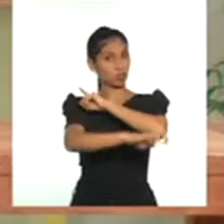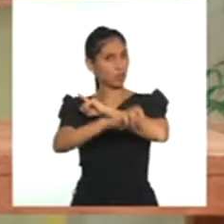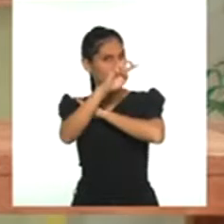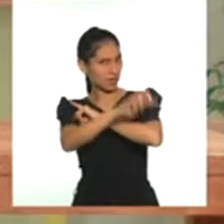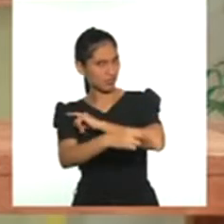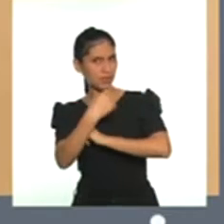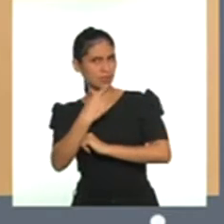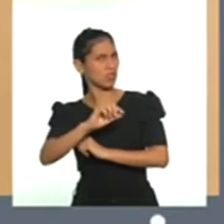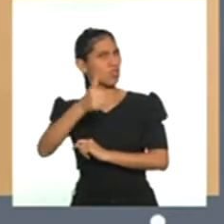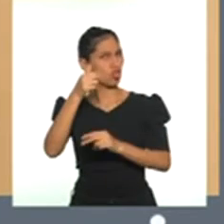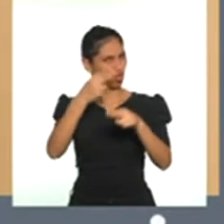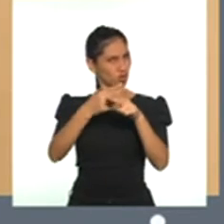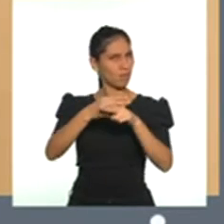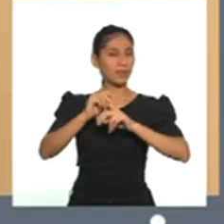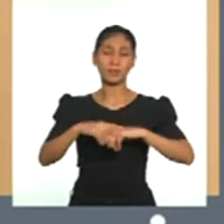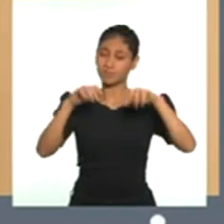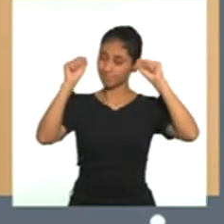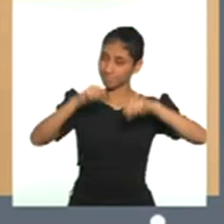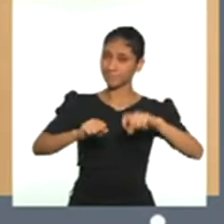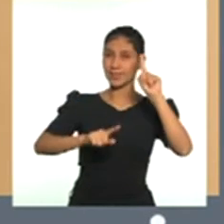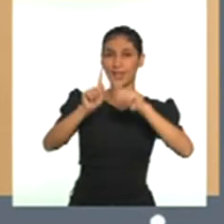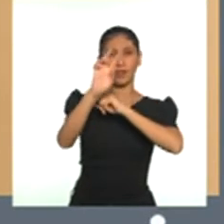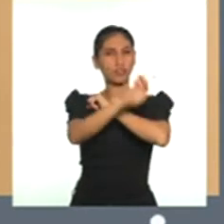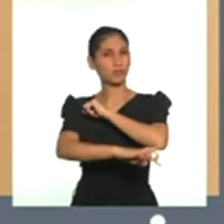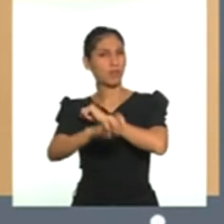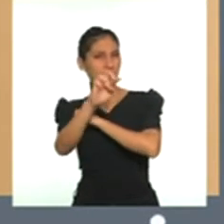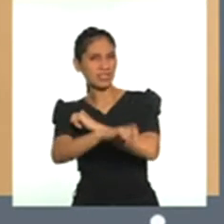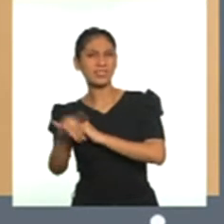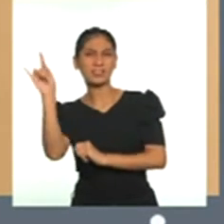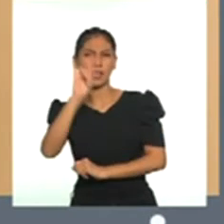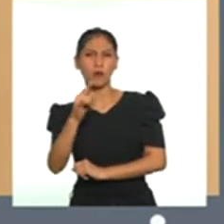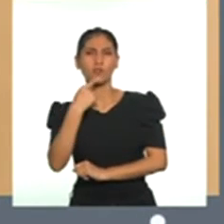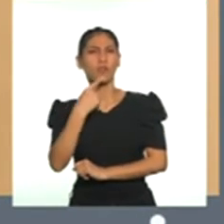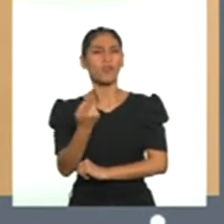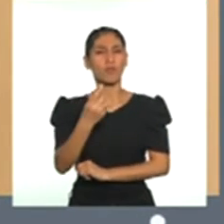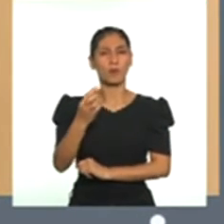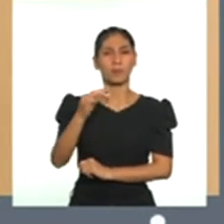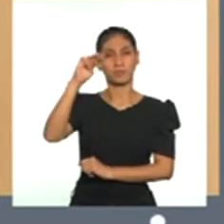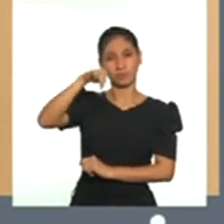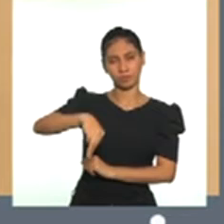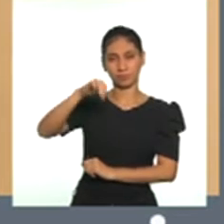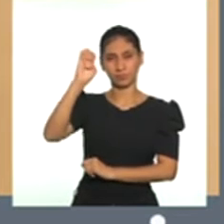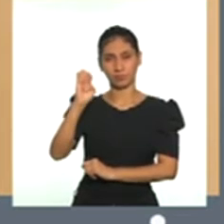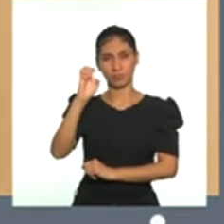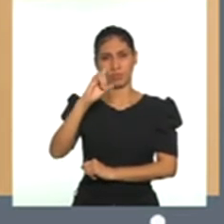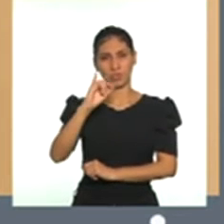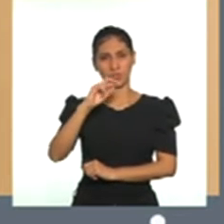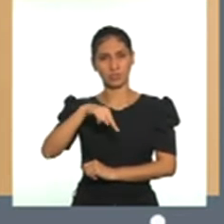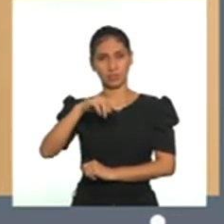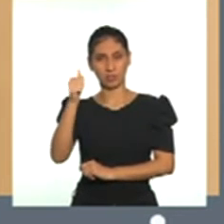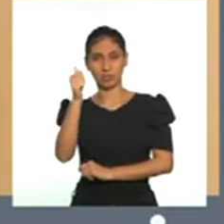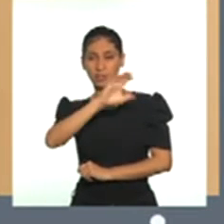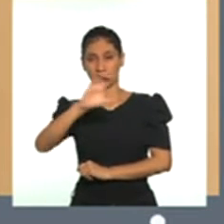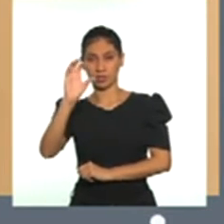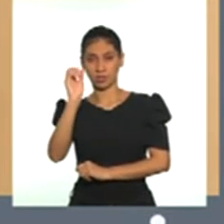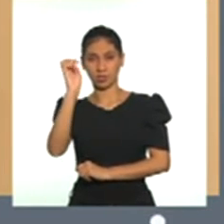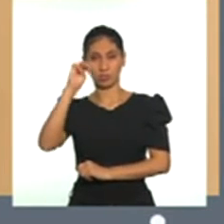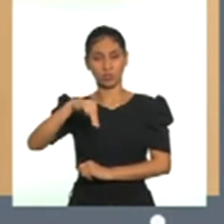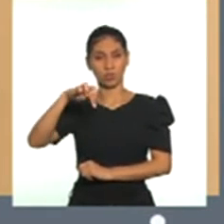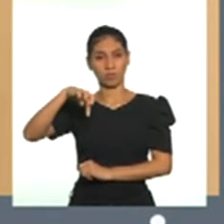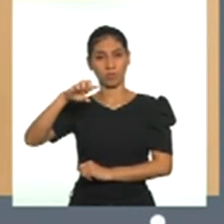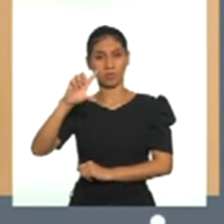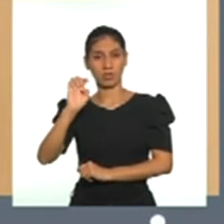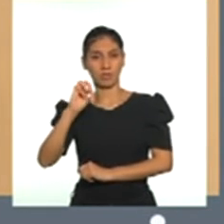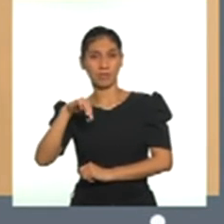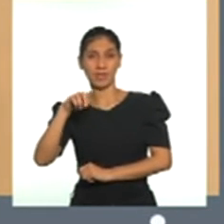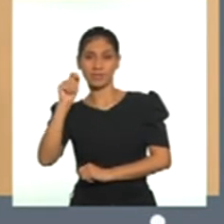denominan de otra forma. Así es, en algunos países se usa la expresión medicina complementaria o medicina alternativa